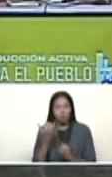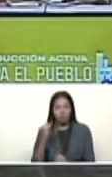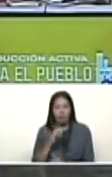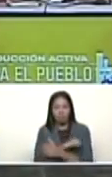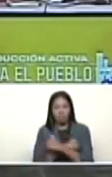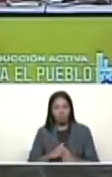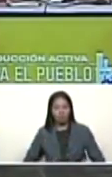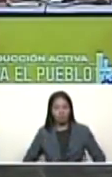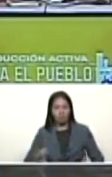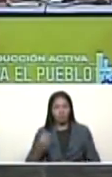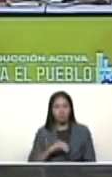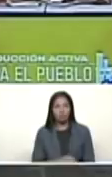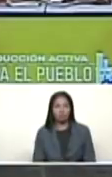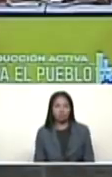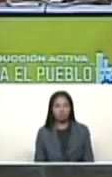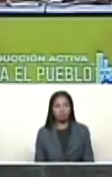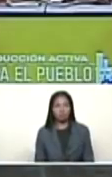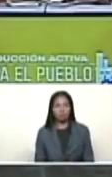Bolivariana.